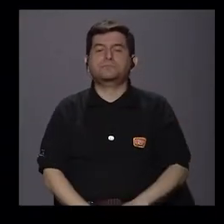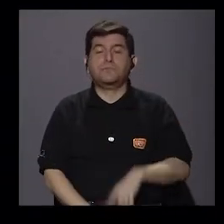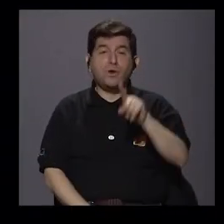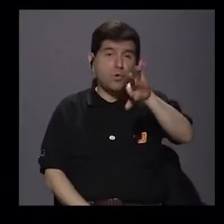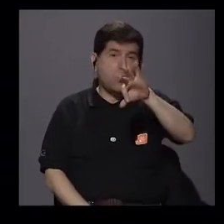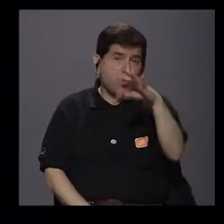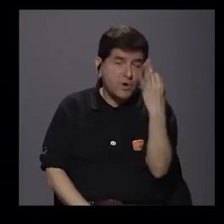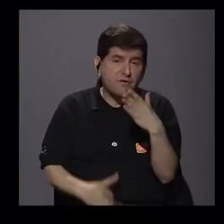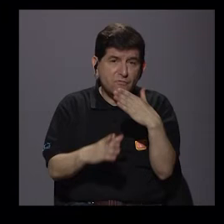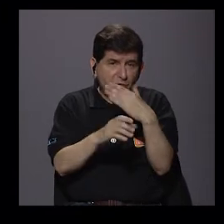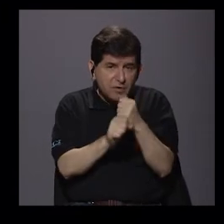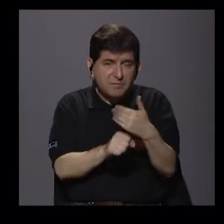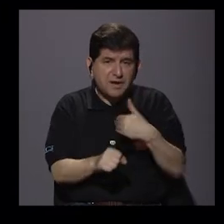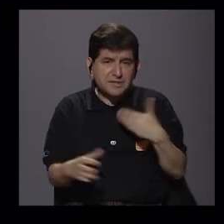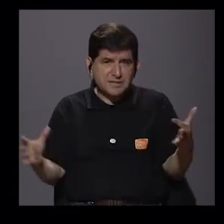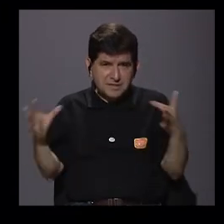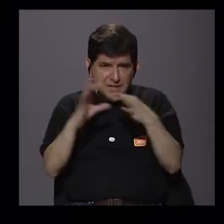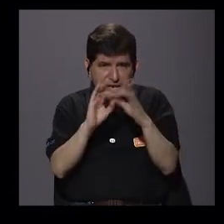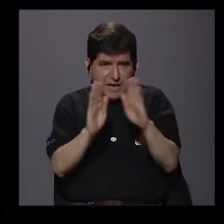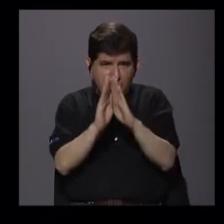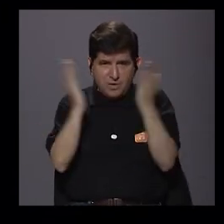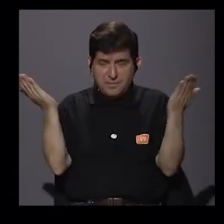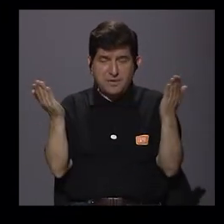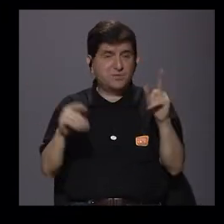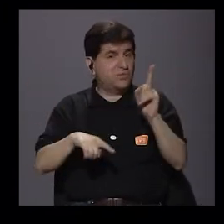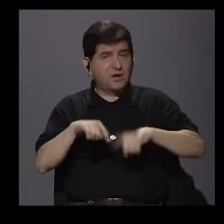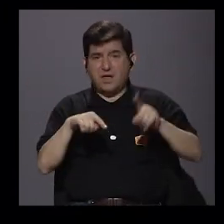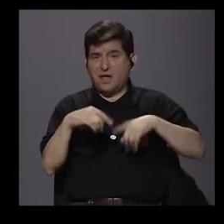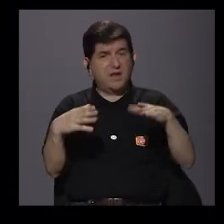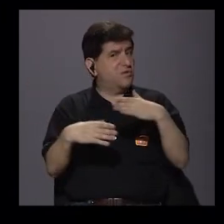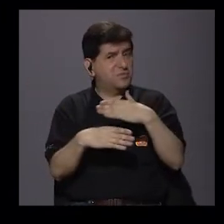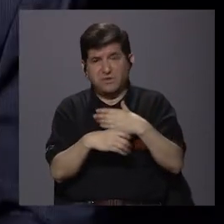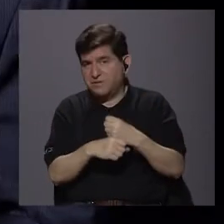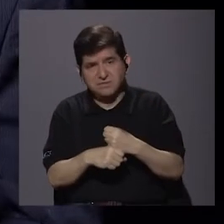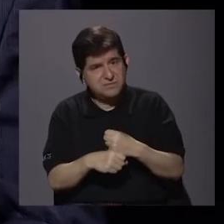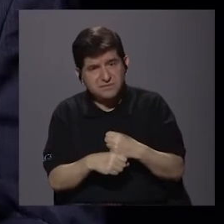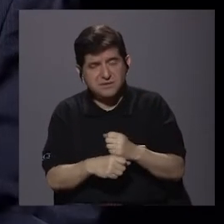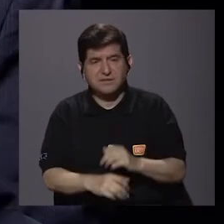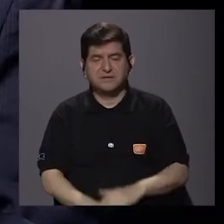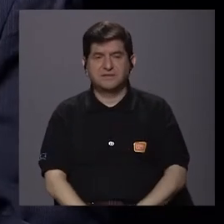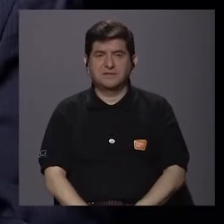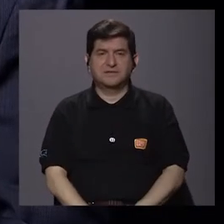una de las formas de lograr eso tenía que ver con la apertura y no se ha logrado don francisco